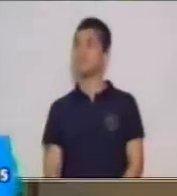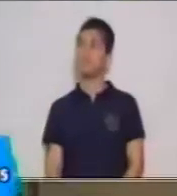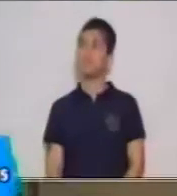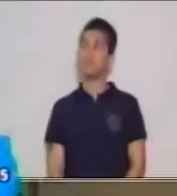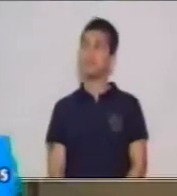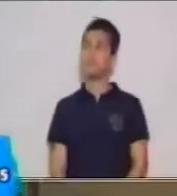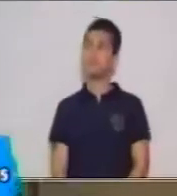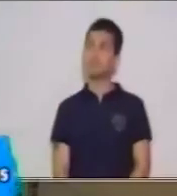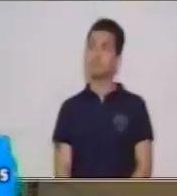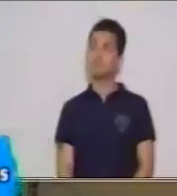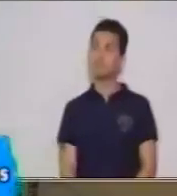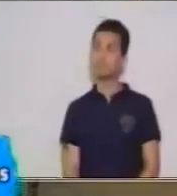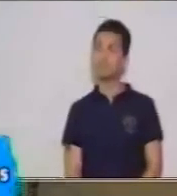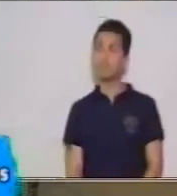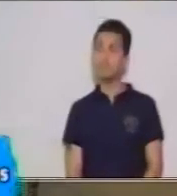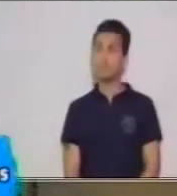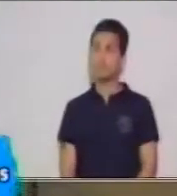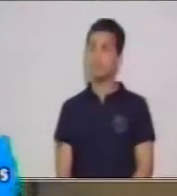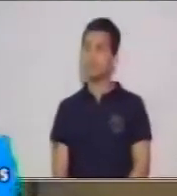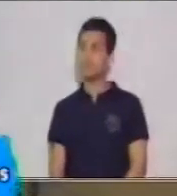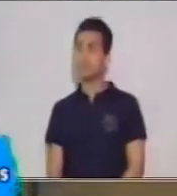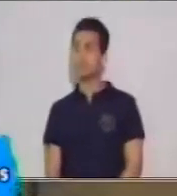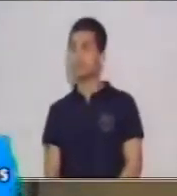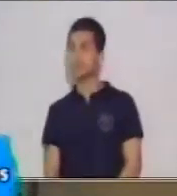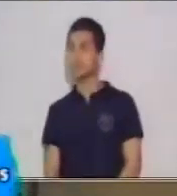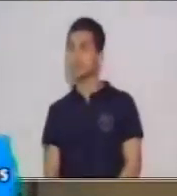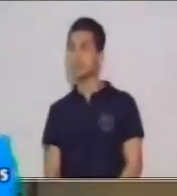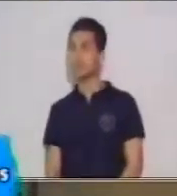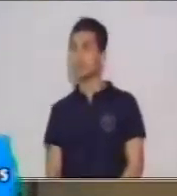Cerrada. Muy bien.